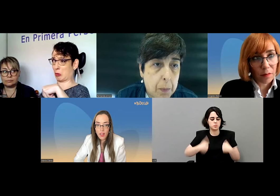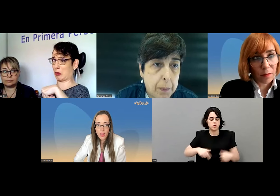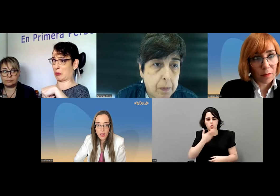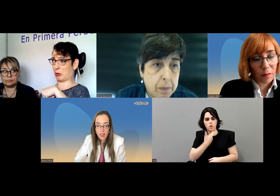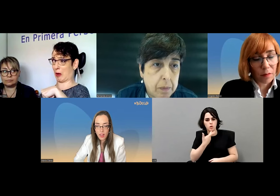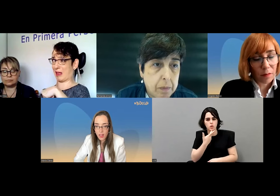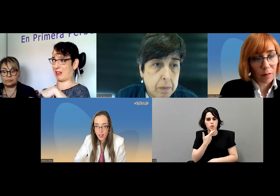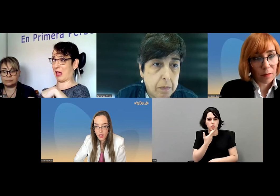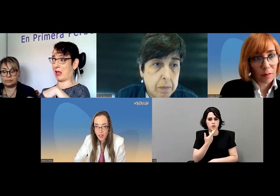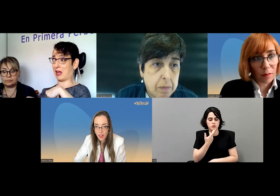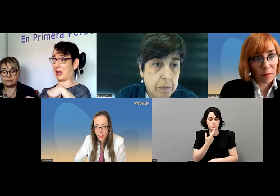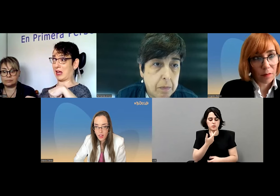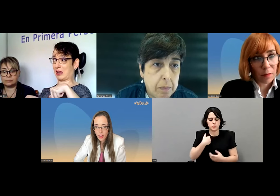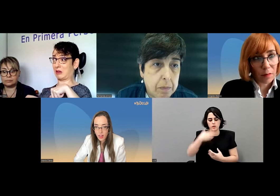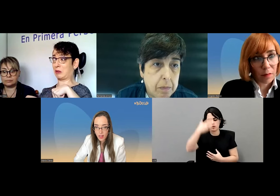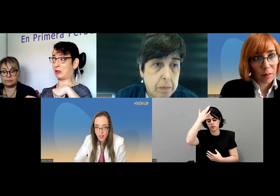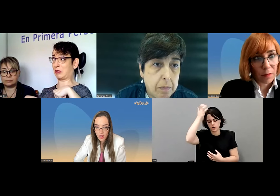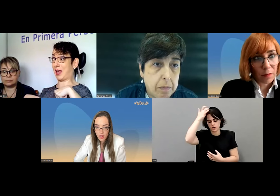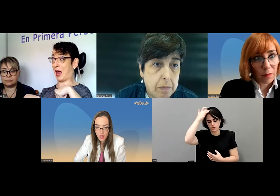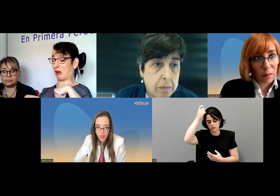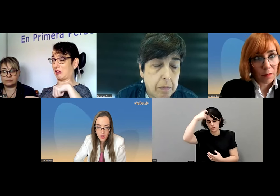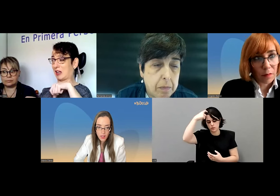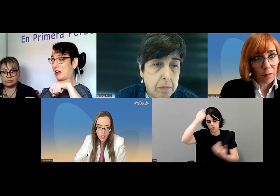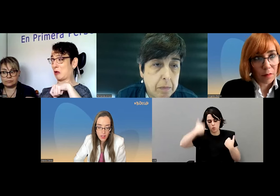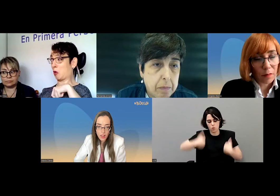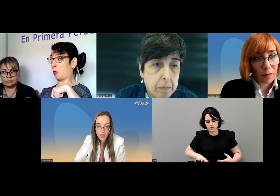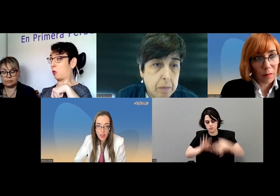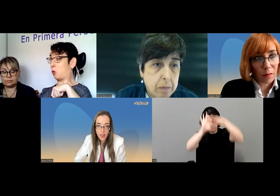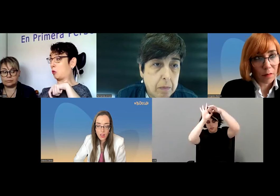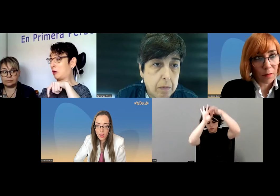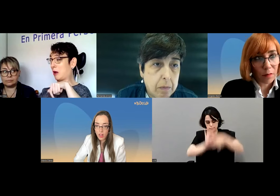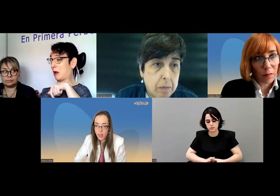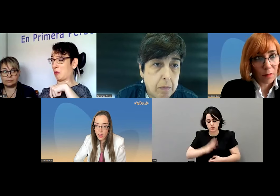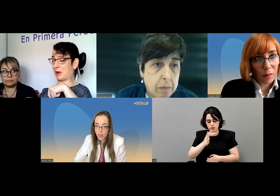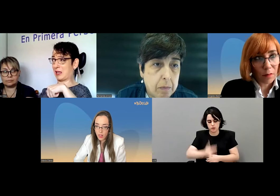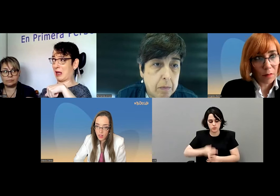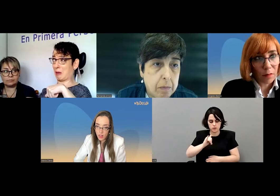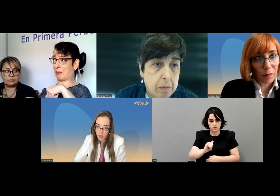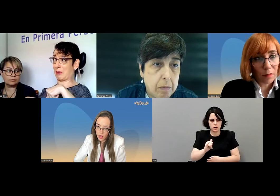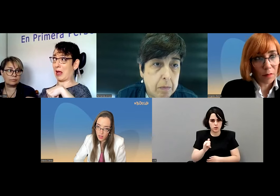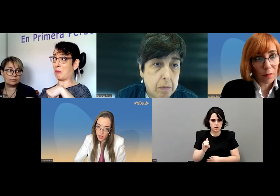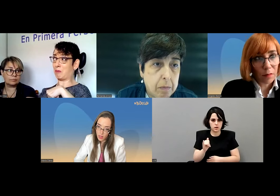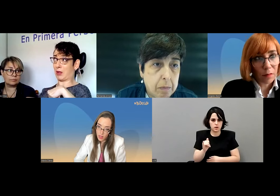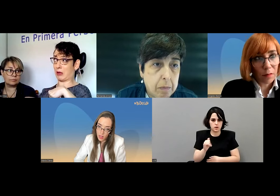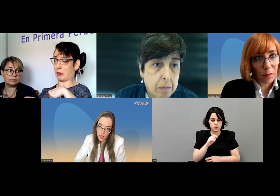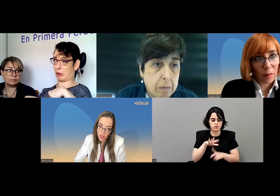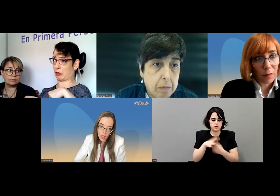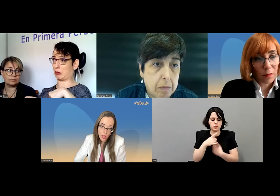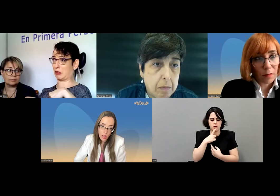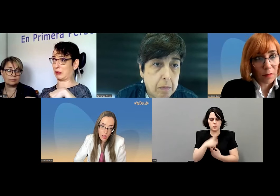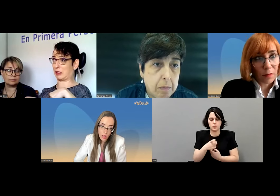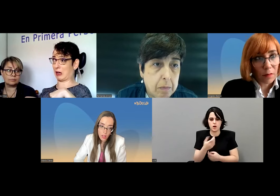integras en tu cuerpo, en tu cabeza, y has tenido una movilidad previa,